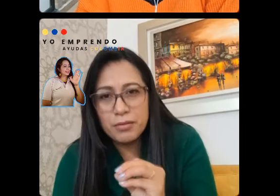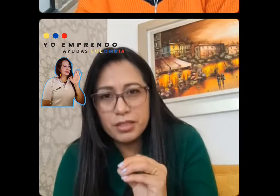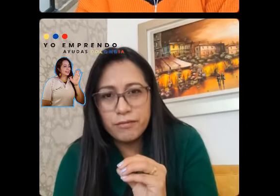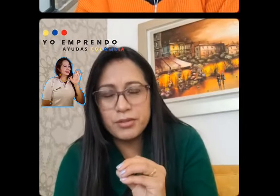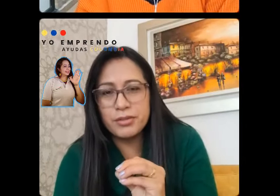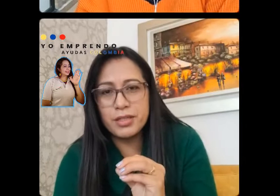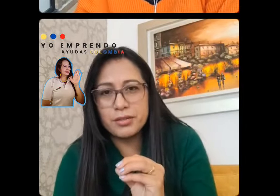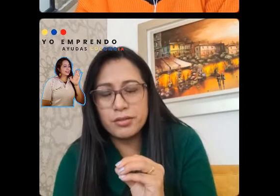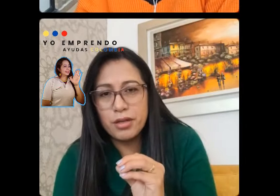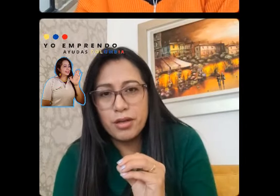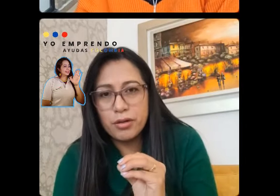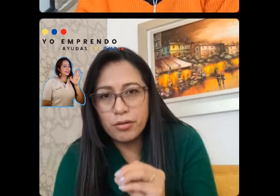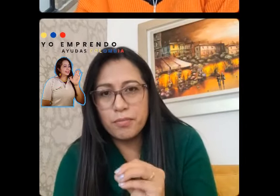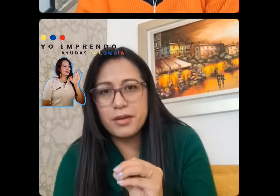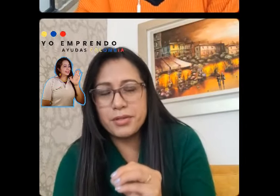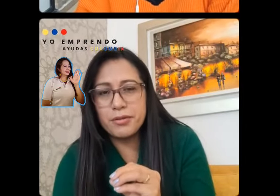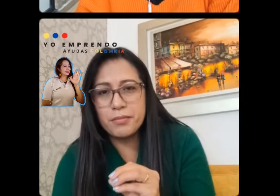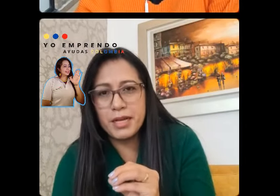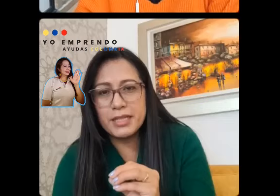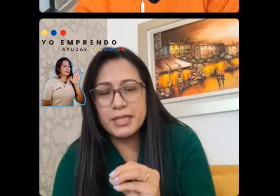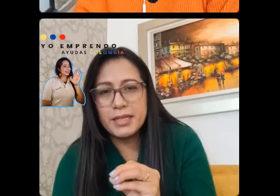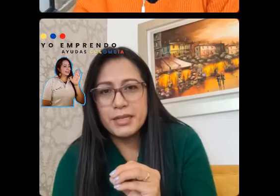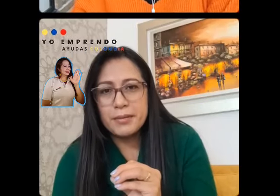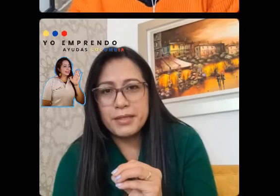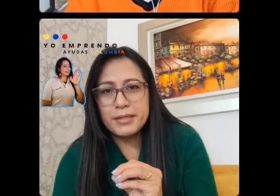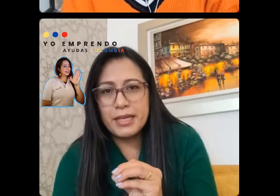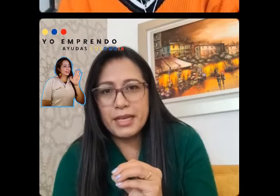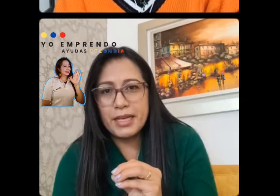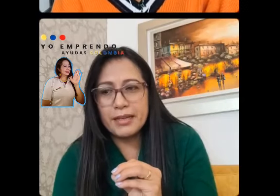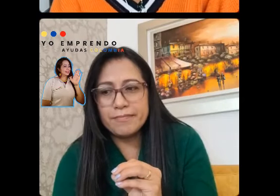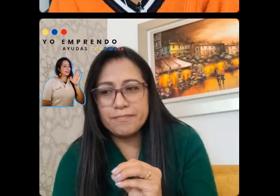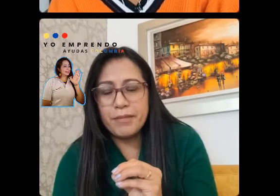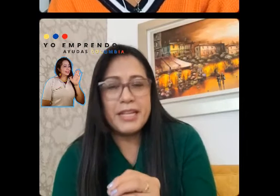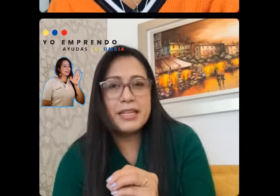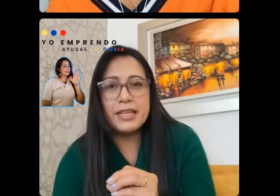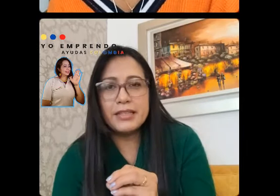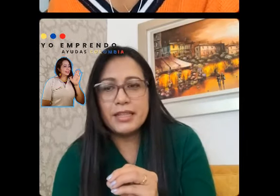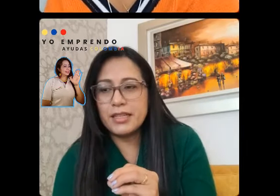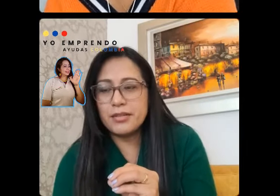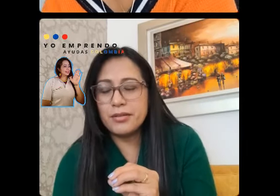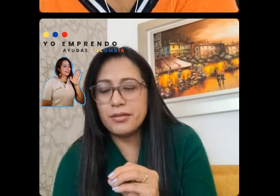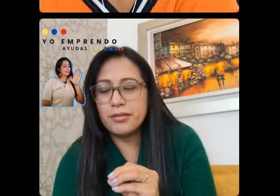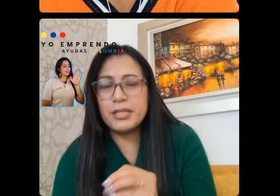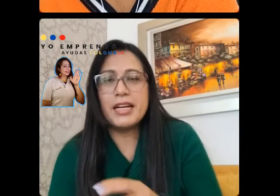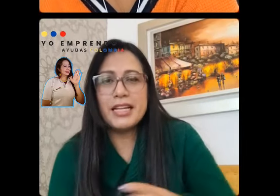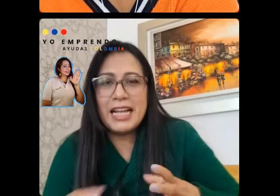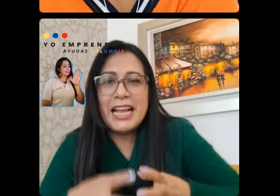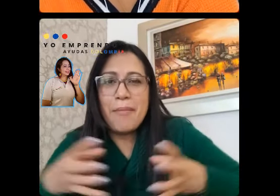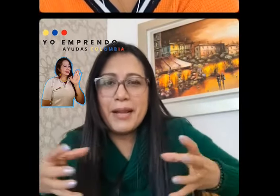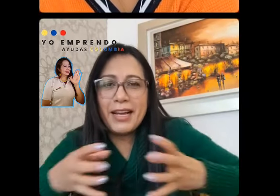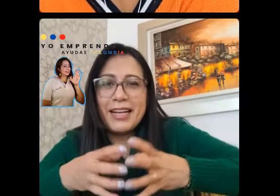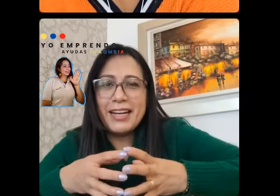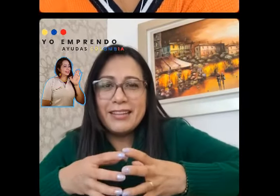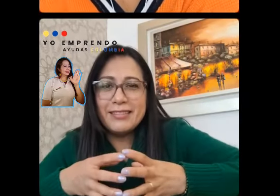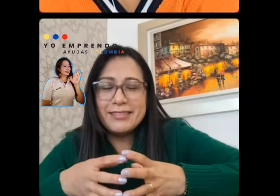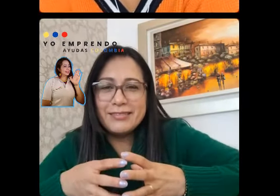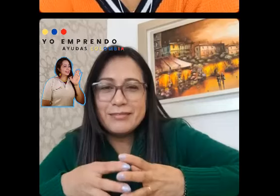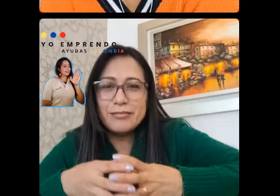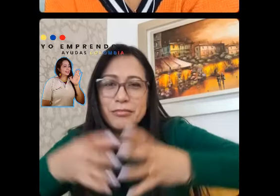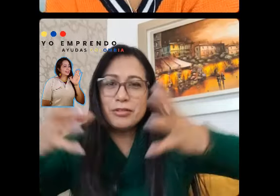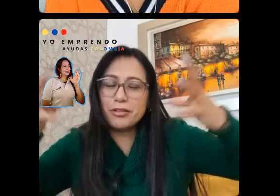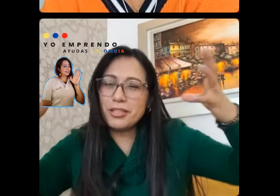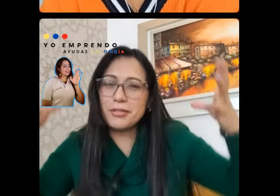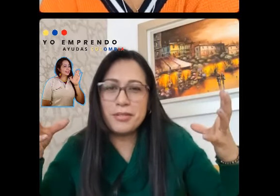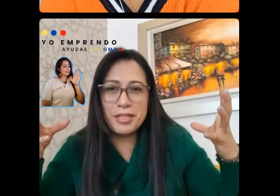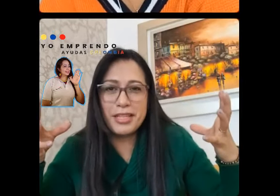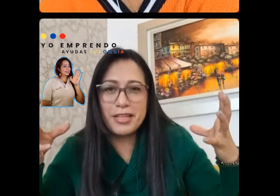no enfocamos esfuerzos en estos colombianos y colombianas pues eh van a seguir creciendo o sea el hambre genera un